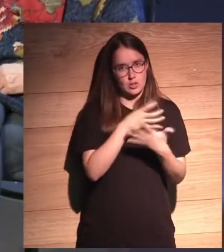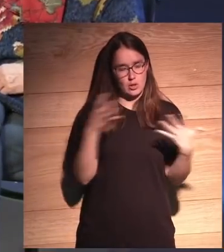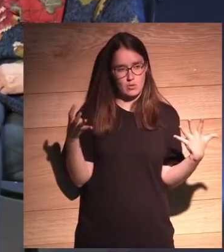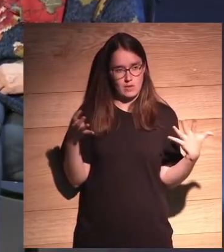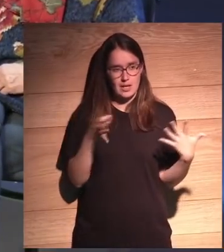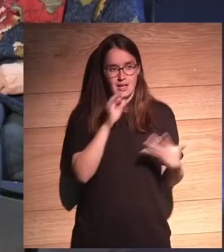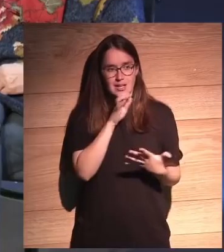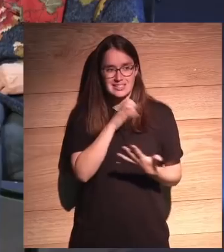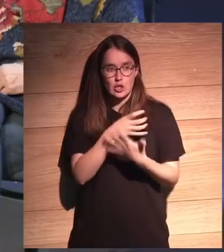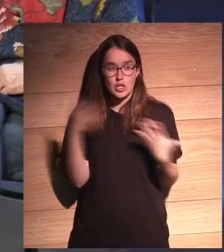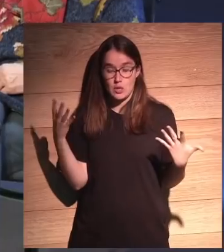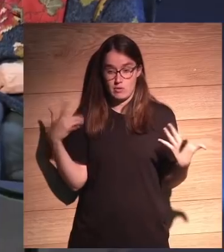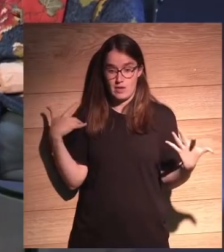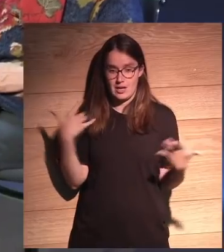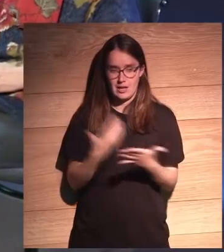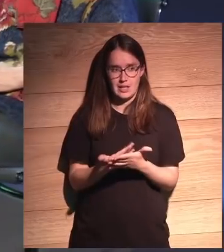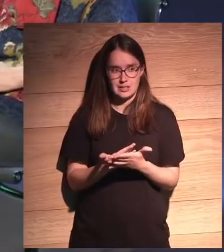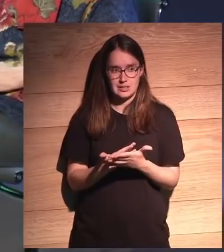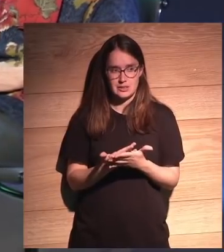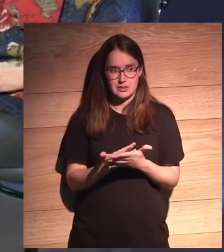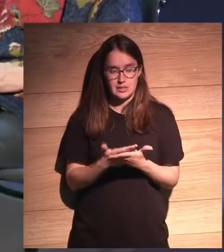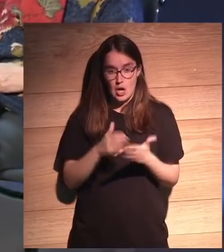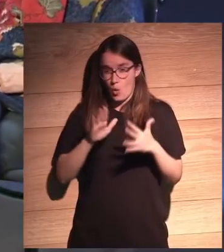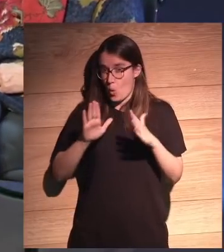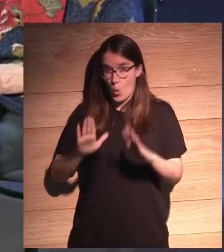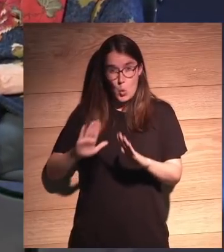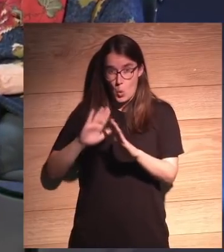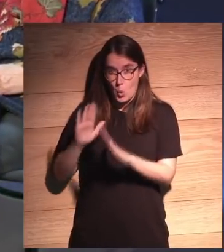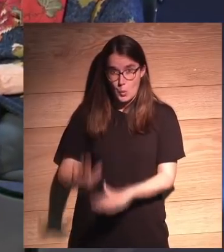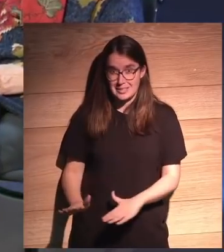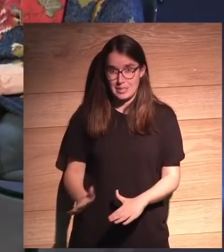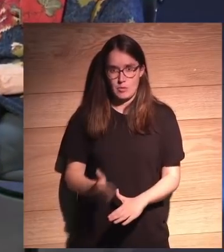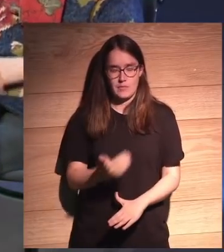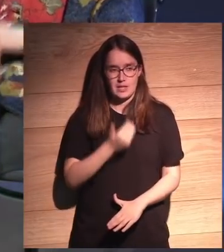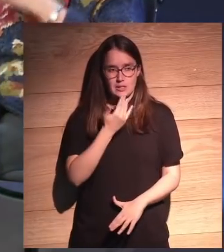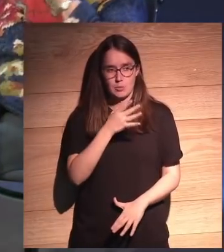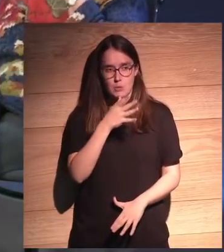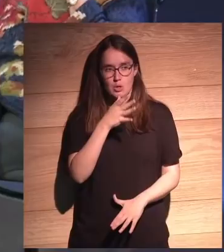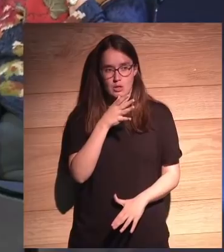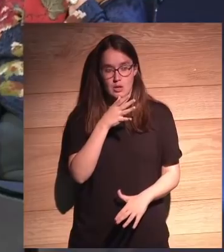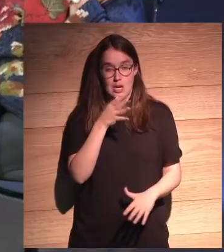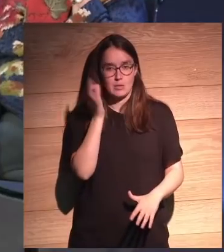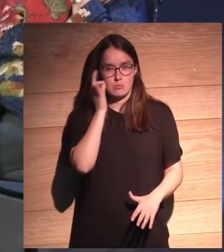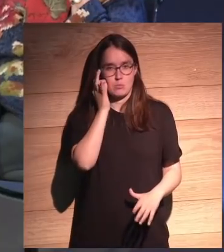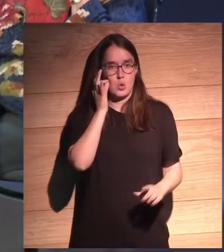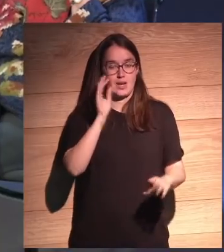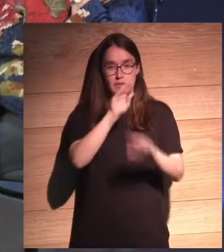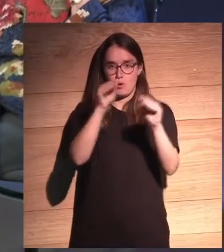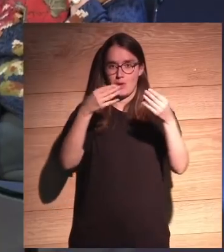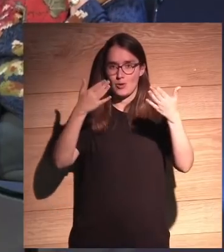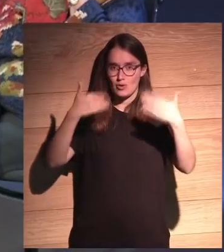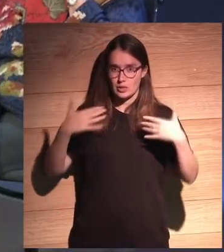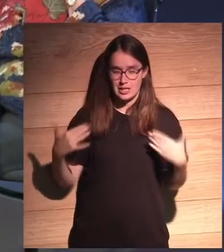El 19 hasta llegar a las décadas finales, es que precisamente porque alejó a las mujeres de la